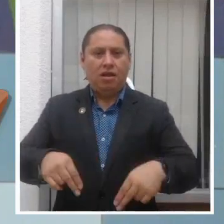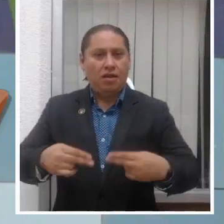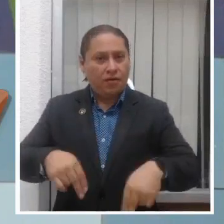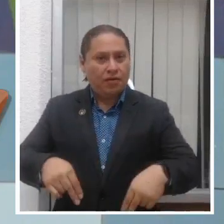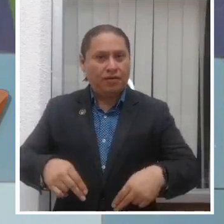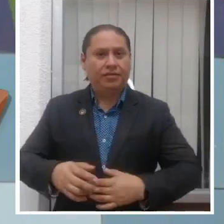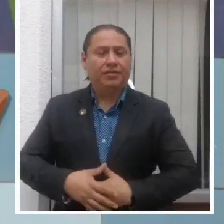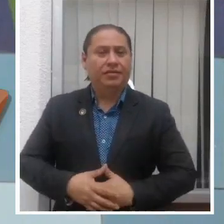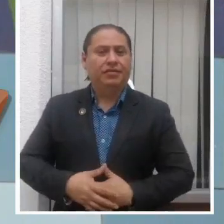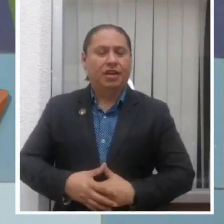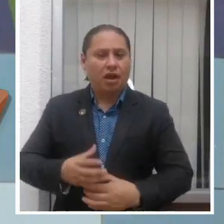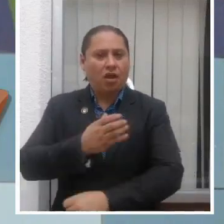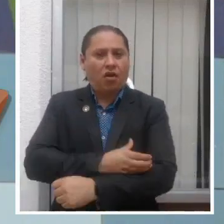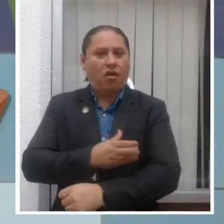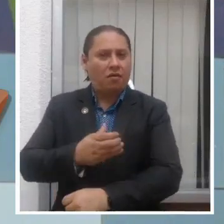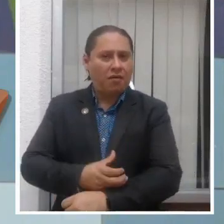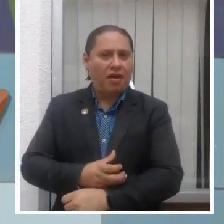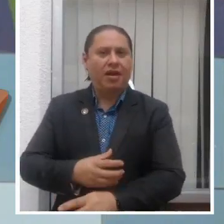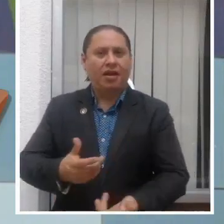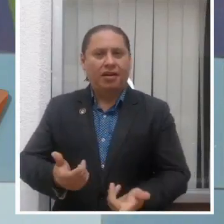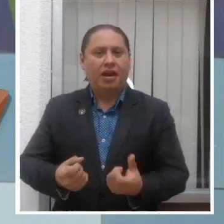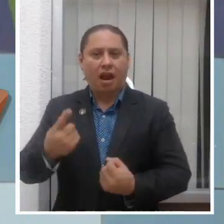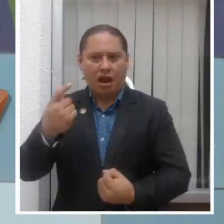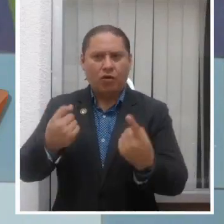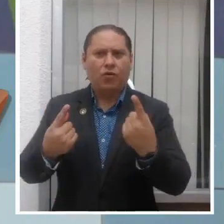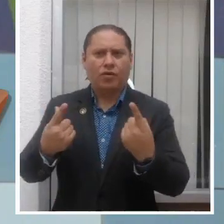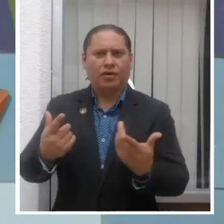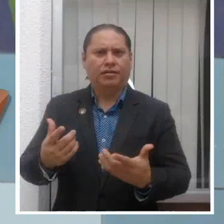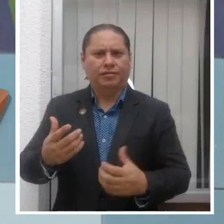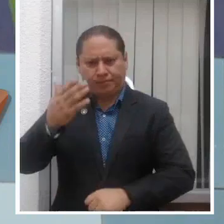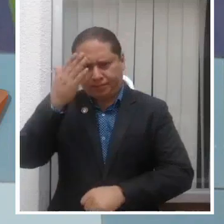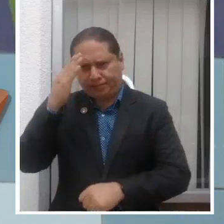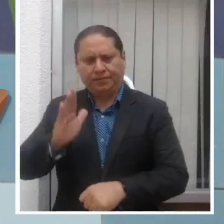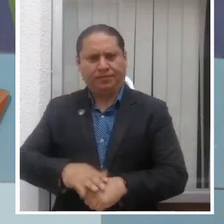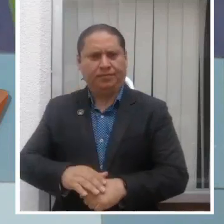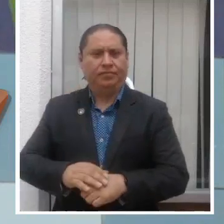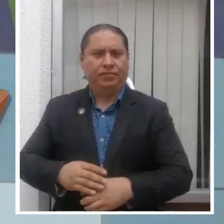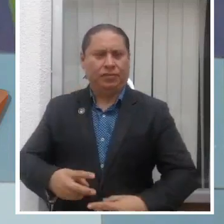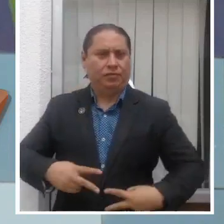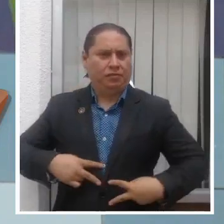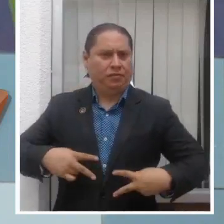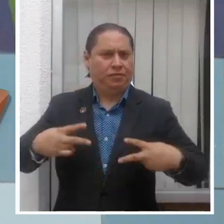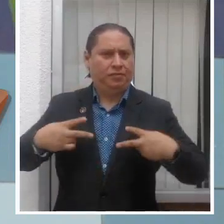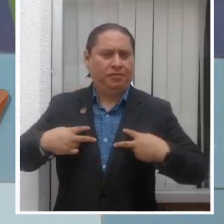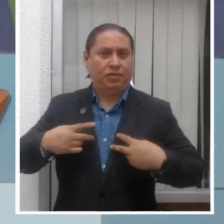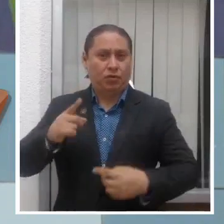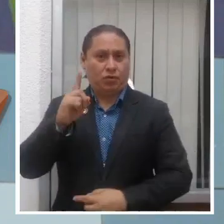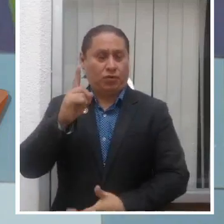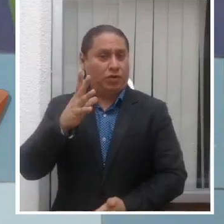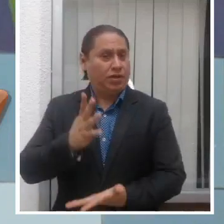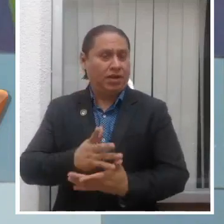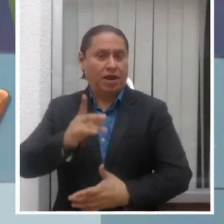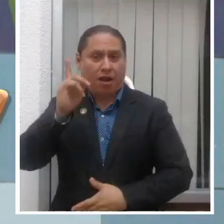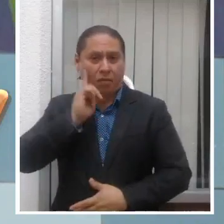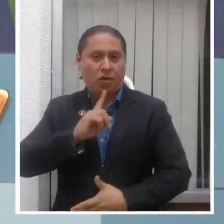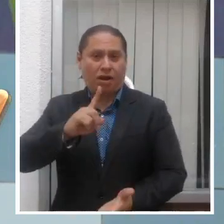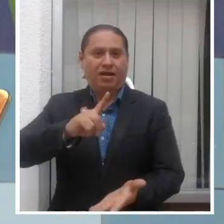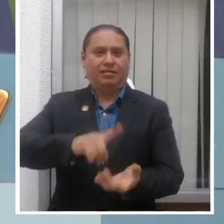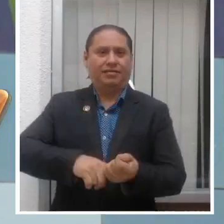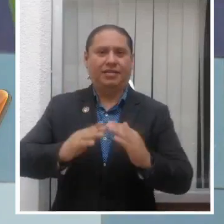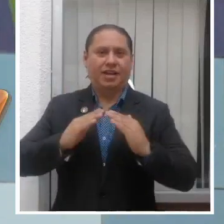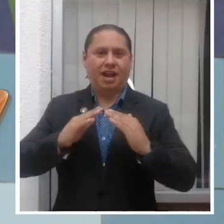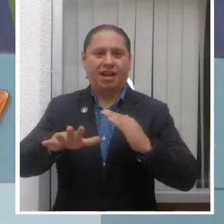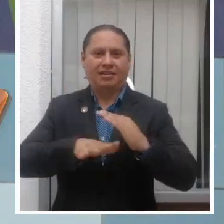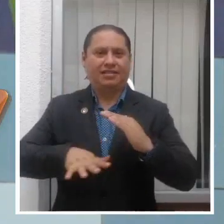por acompañar también en los momentos de mi vida, porque es la única mujer que existe dentro de la casa